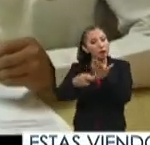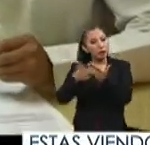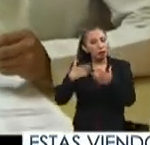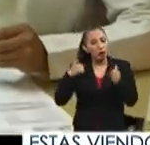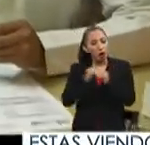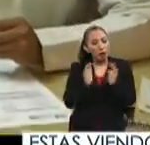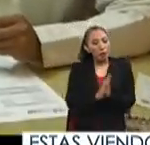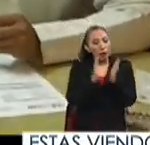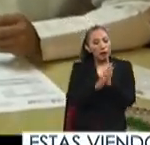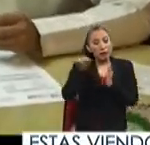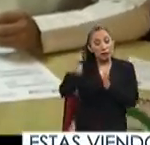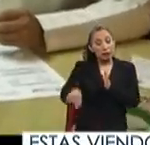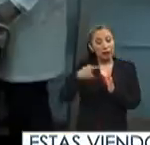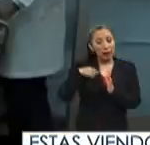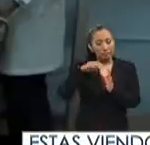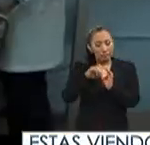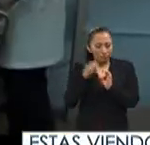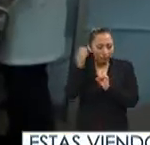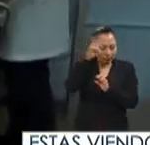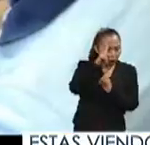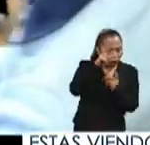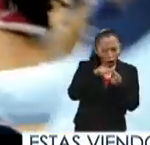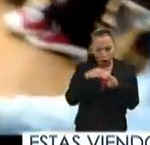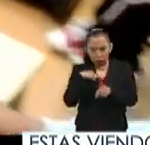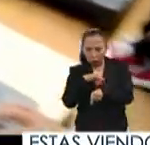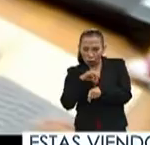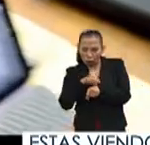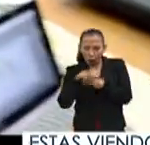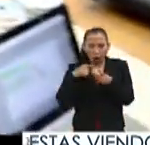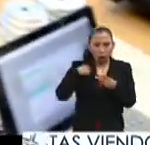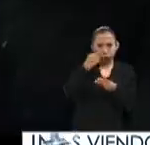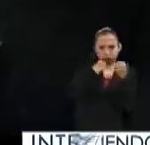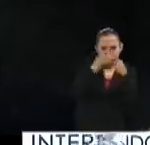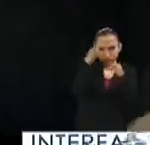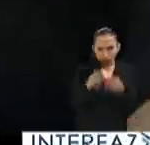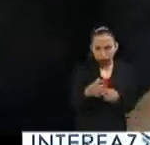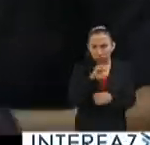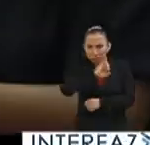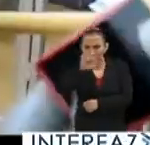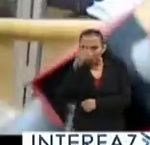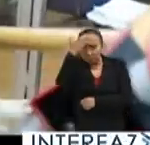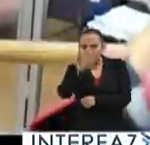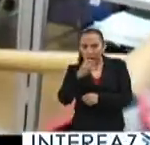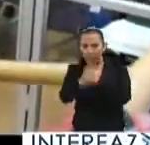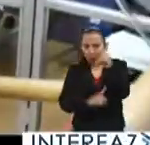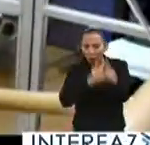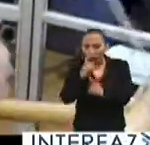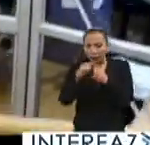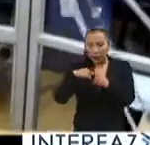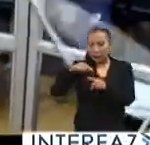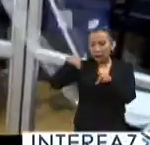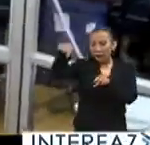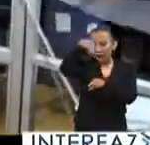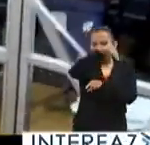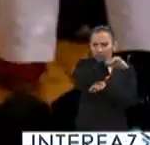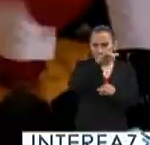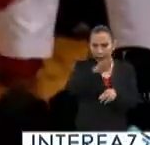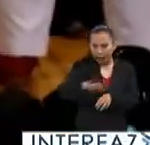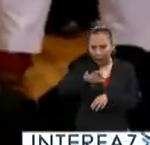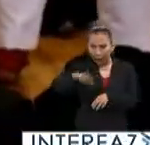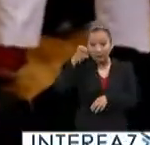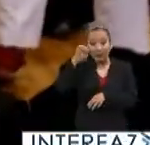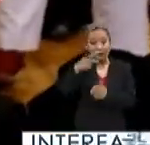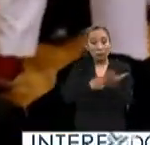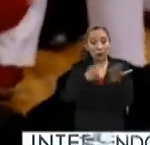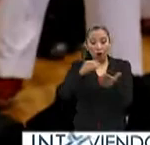con participación protagónica de metodólogos, psicólogos, médicos, nutriólogos, especialistas en materia deportiva, desde diferentes trincheras. Con